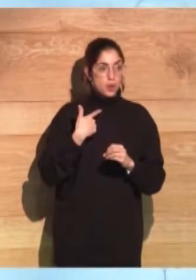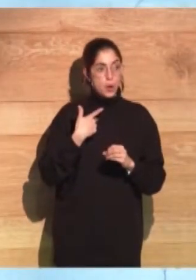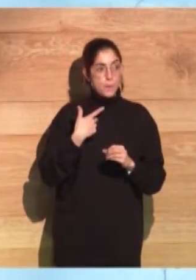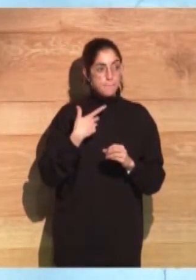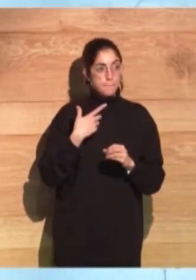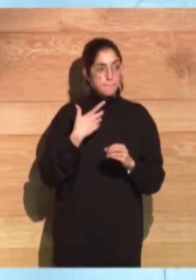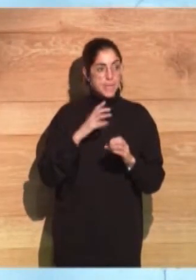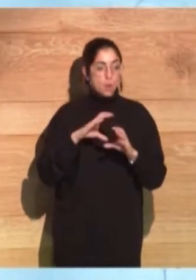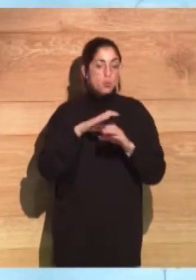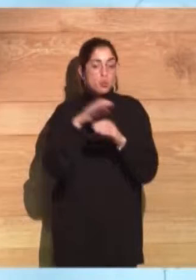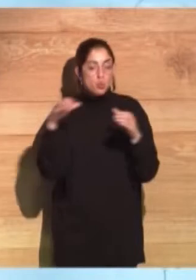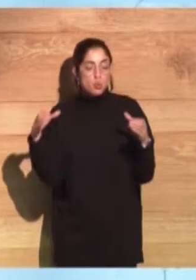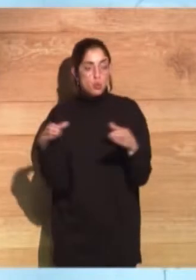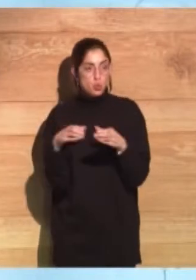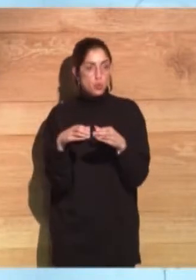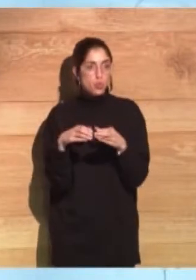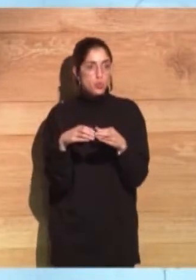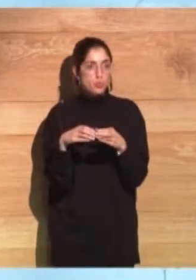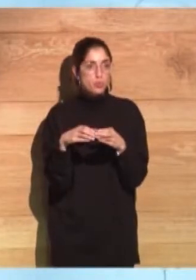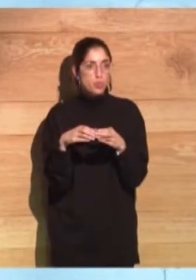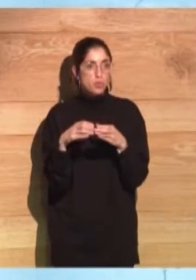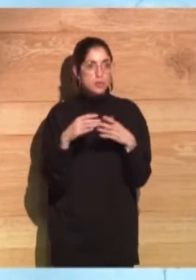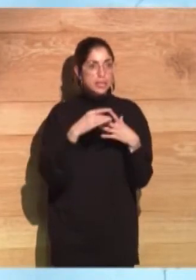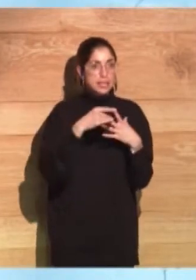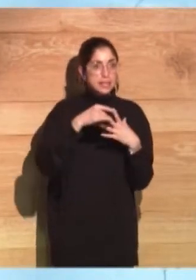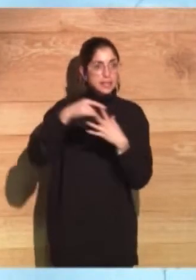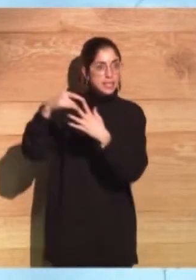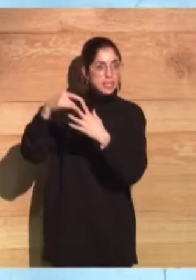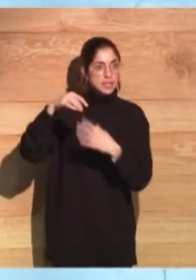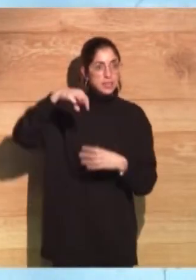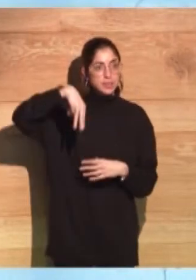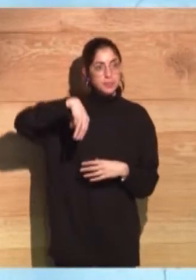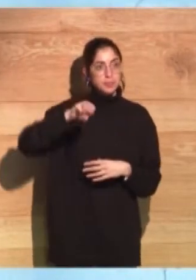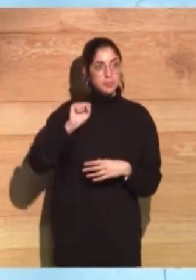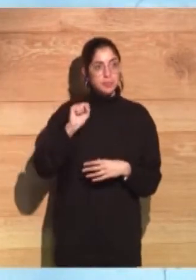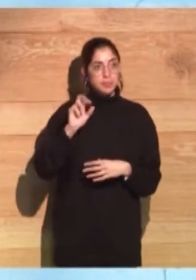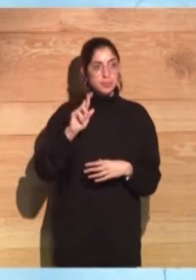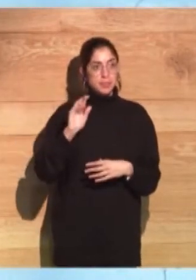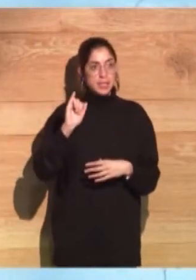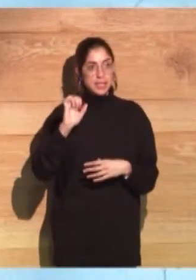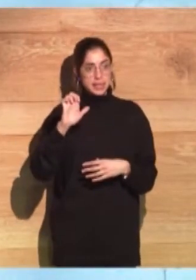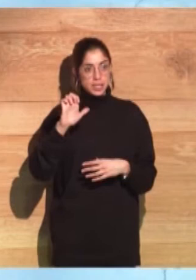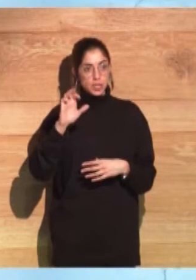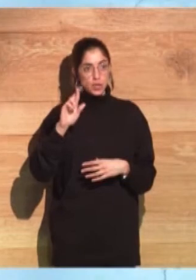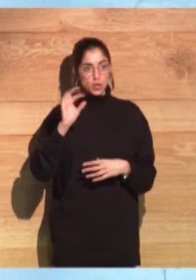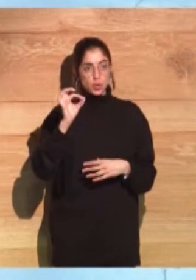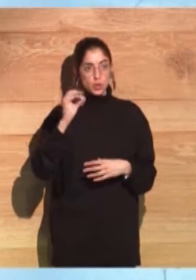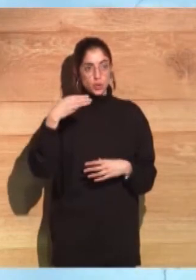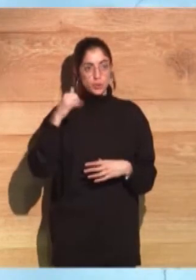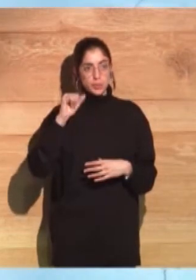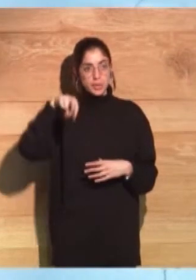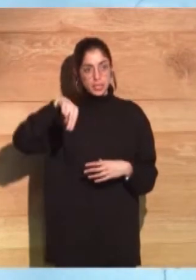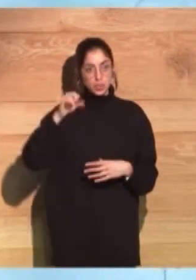un grupo liderado por Mary Robinson, junto con Russia